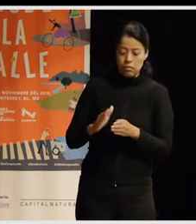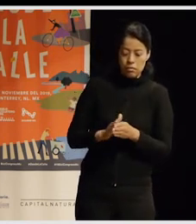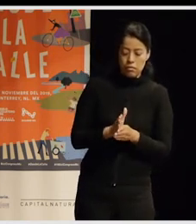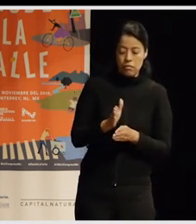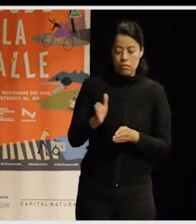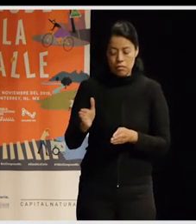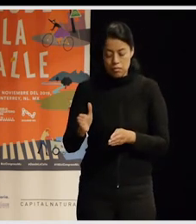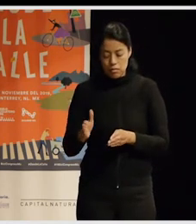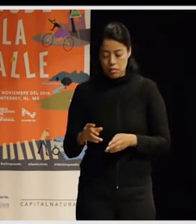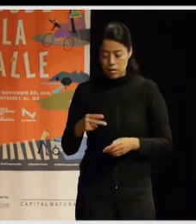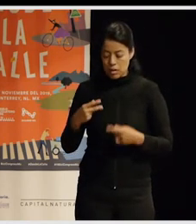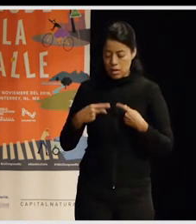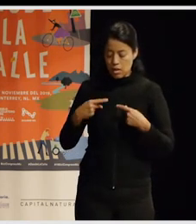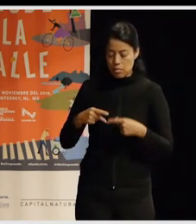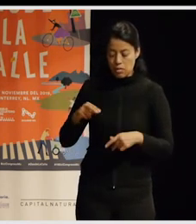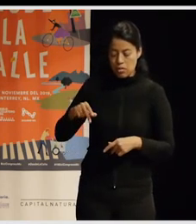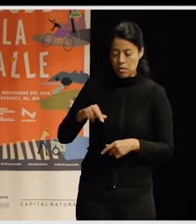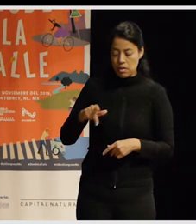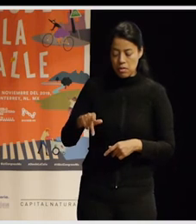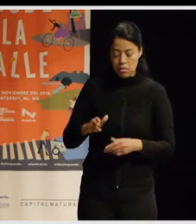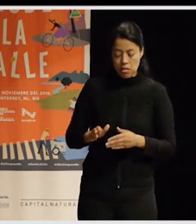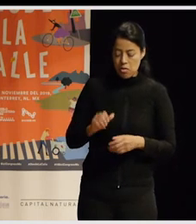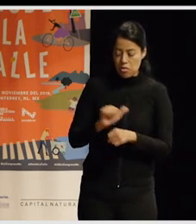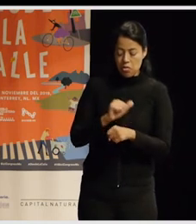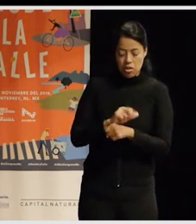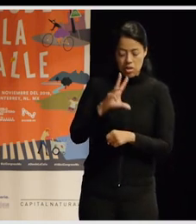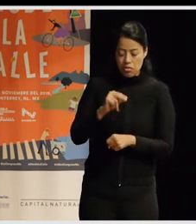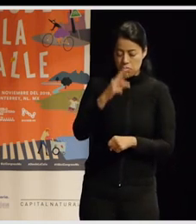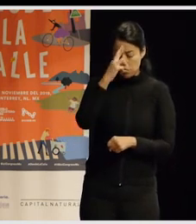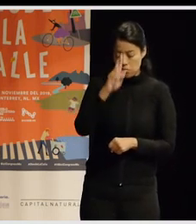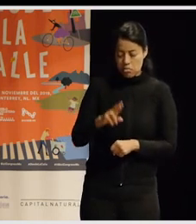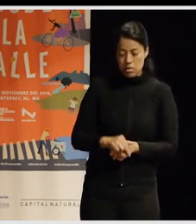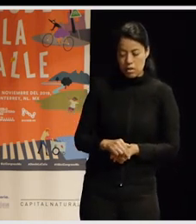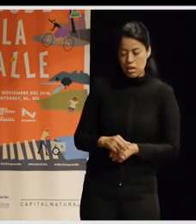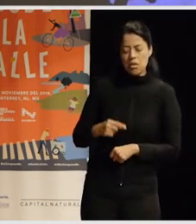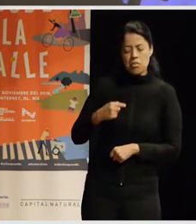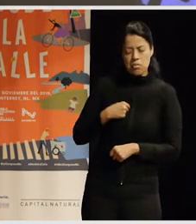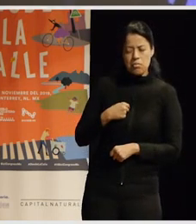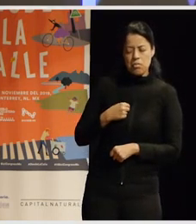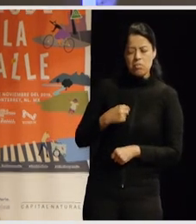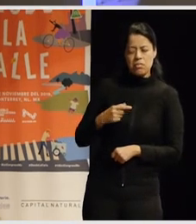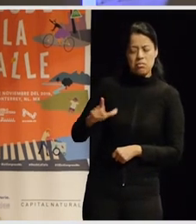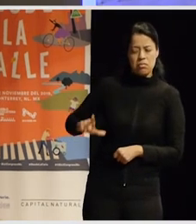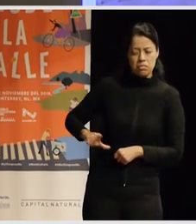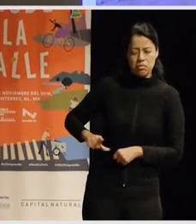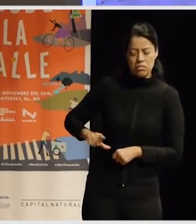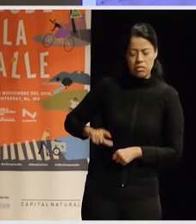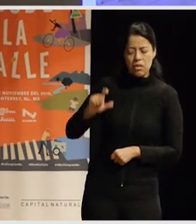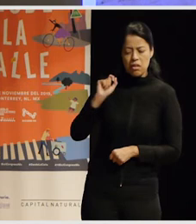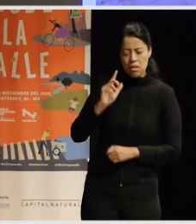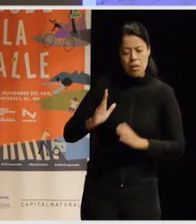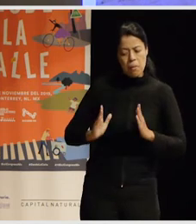del peatón y algo que nos que me sorprendió mucho en este en esta intervención es que la autoridad fue también